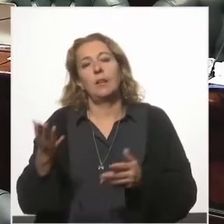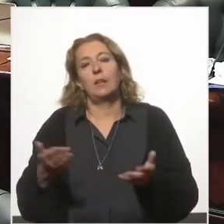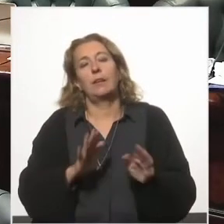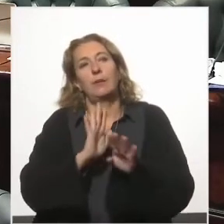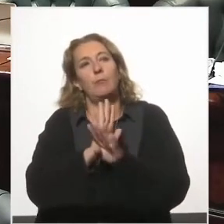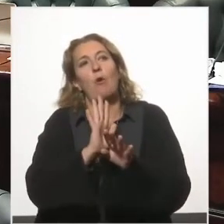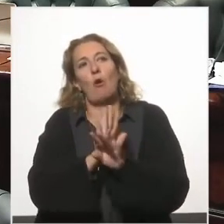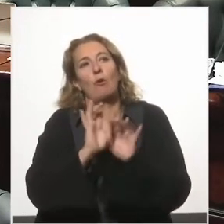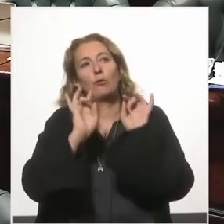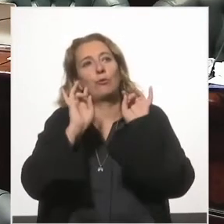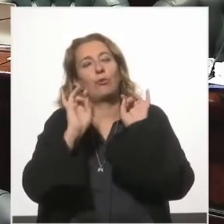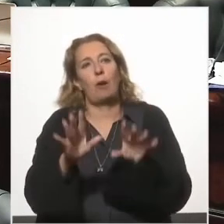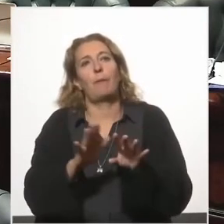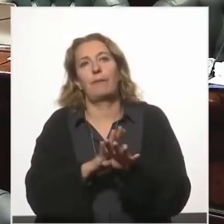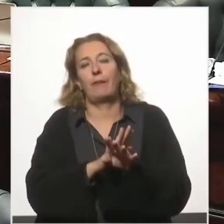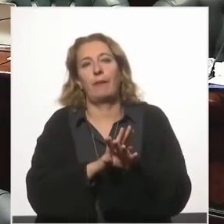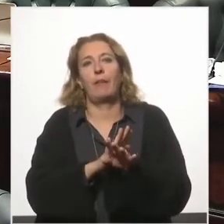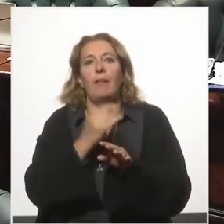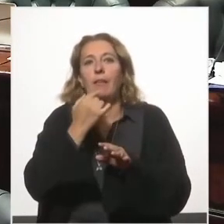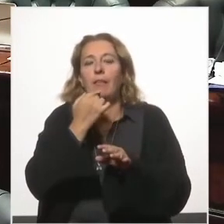bandera.